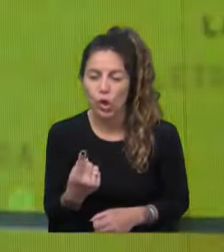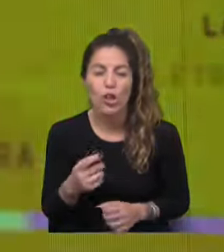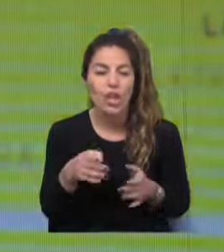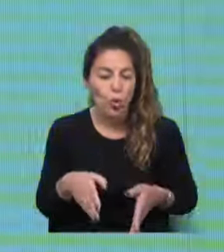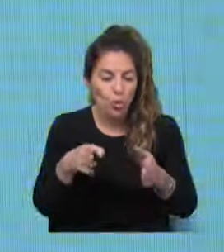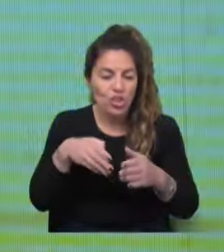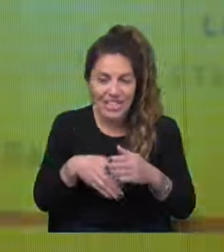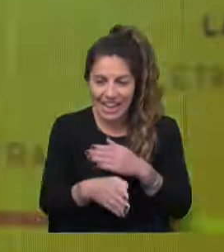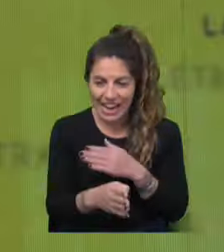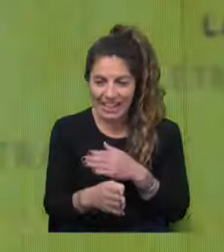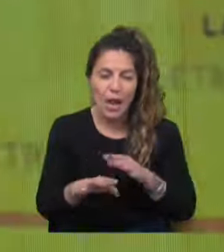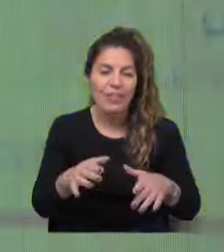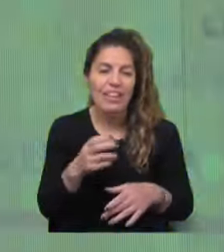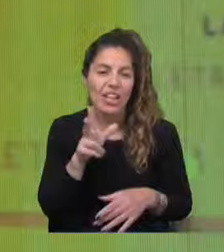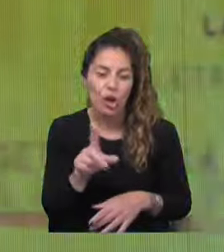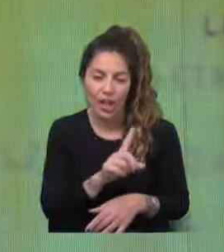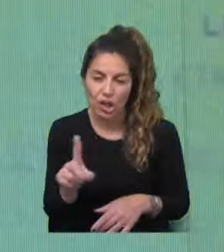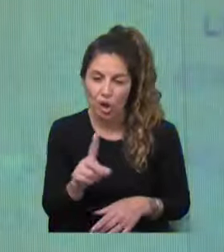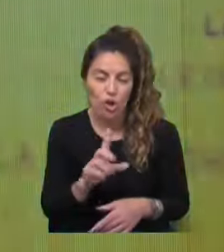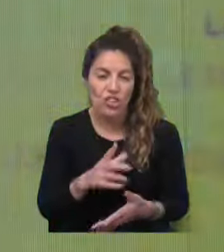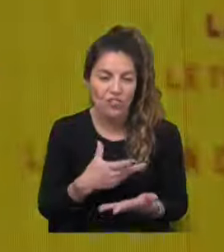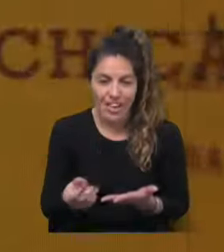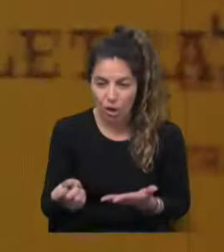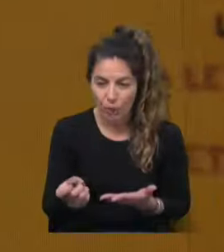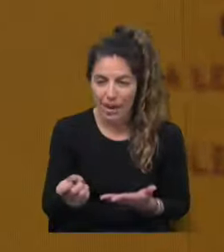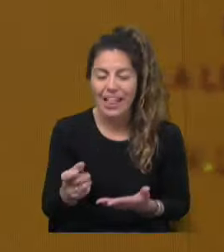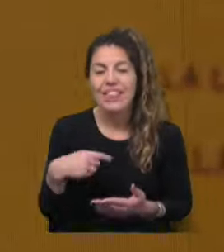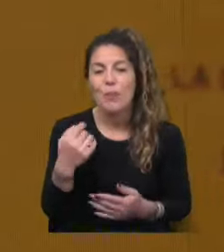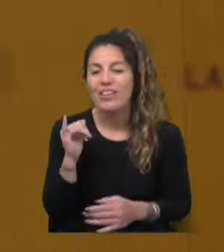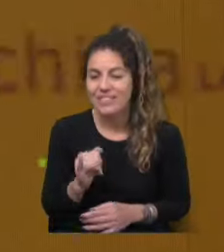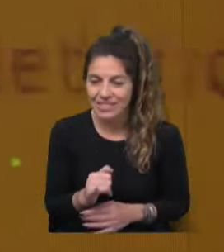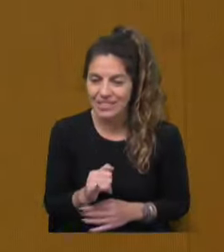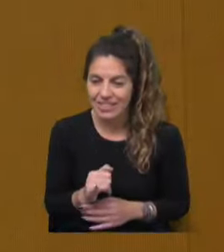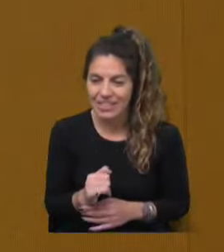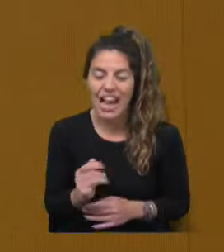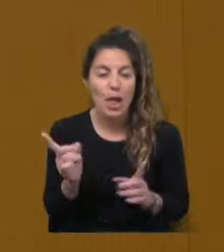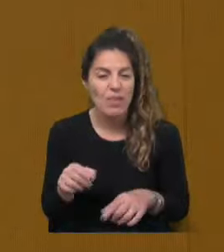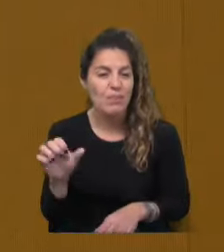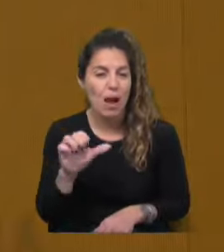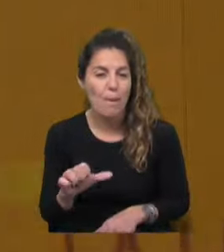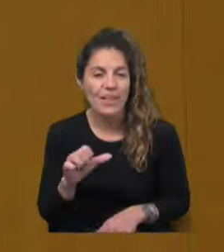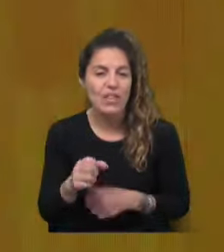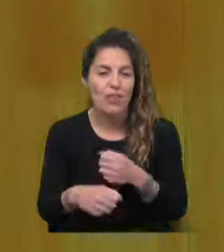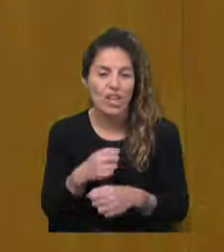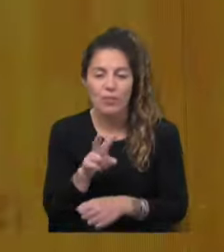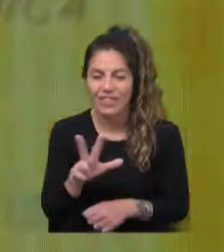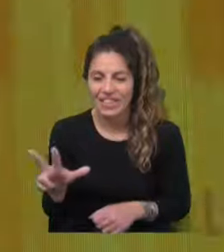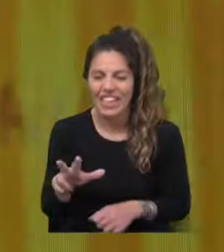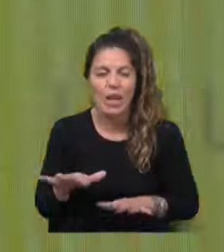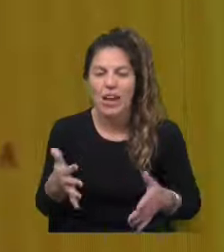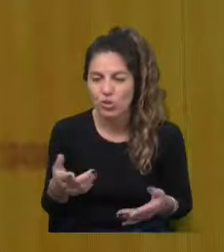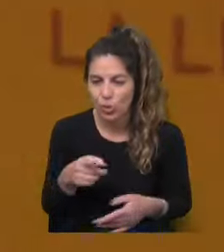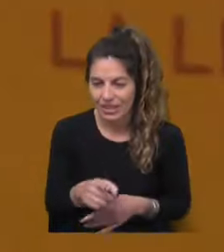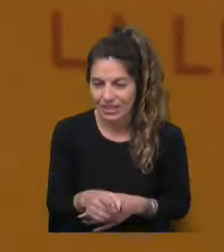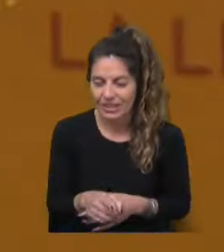escáneres que aparentemente dijeron que no se iban a comprar una empresa, pero después sucedió que sí a la misma empresa. Eso fue en 2023. ¿Qué fue lo que pasó?